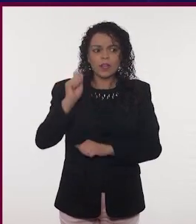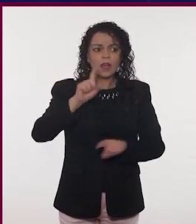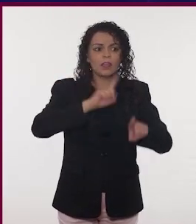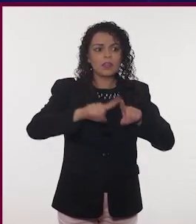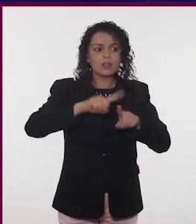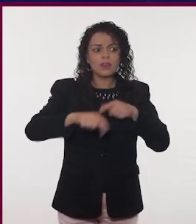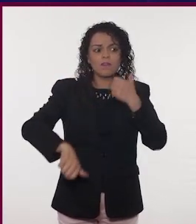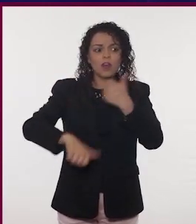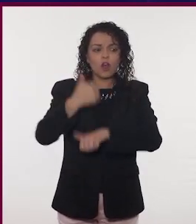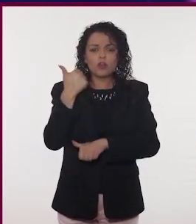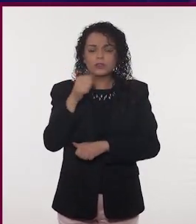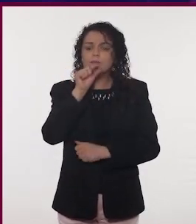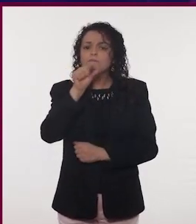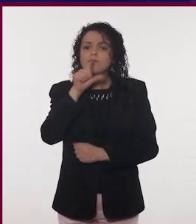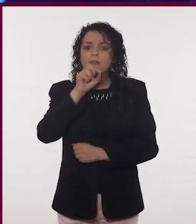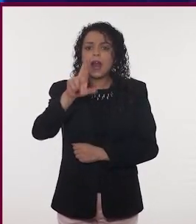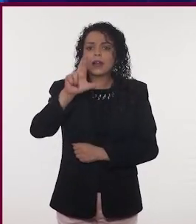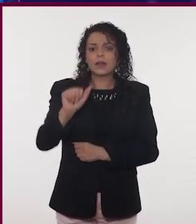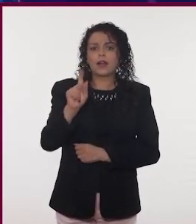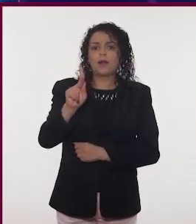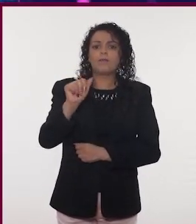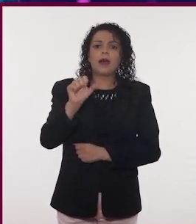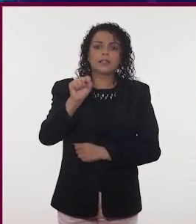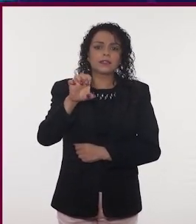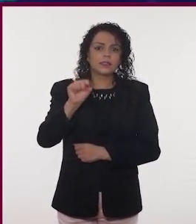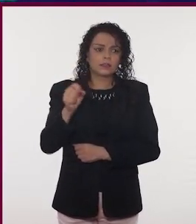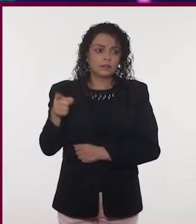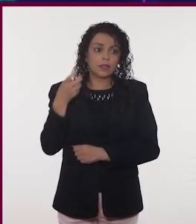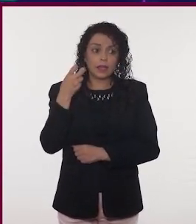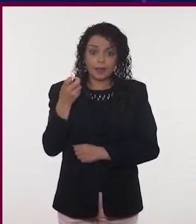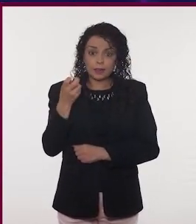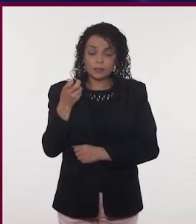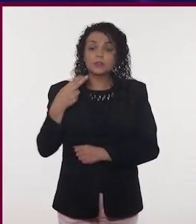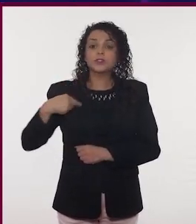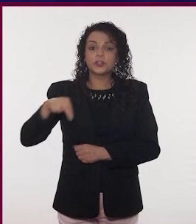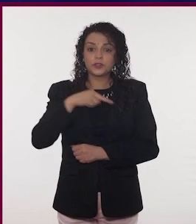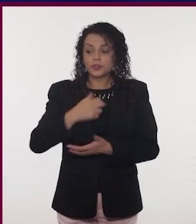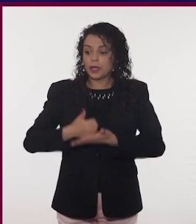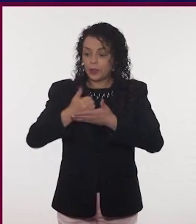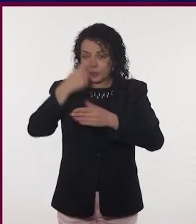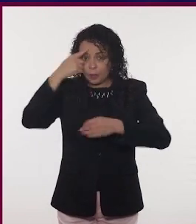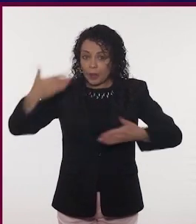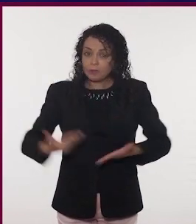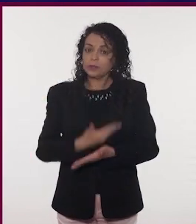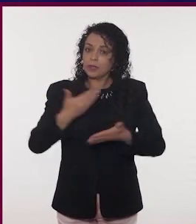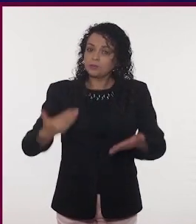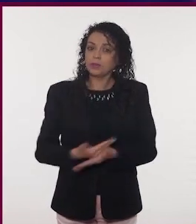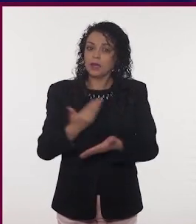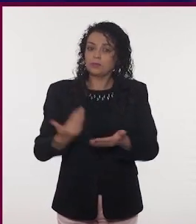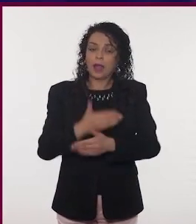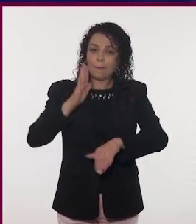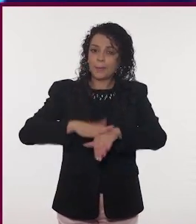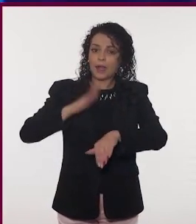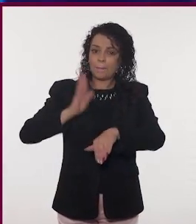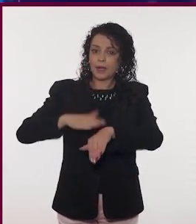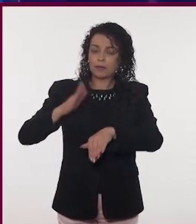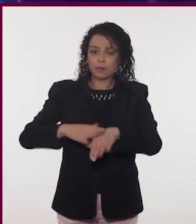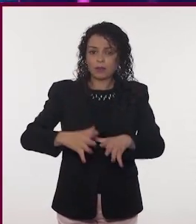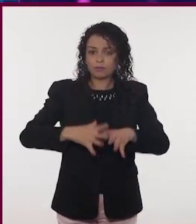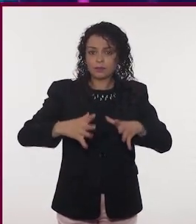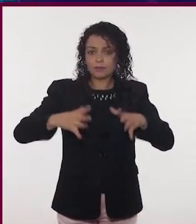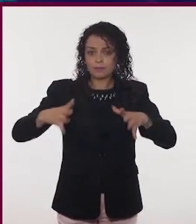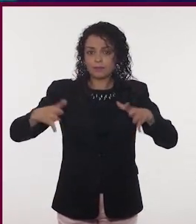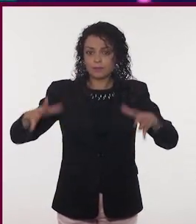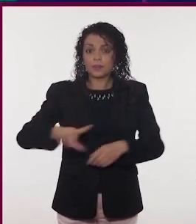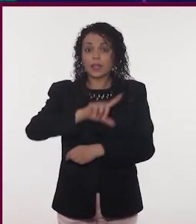aves rapaces, de las cuales las estamos reproduciendo y las vamos a